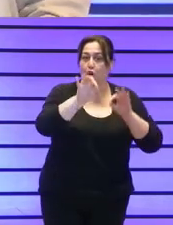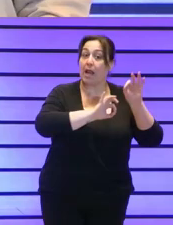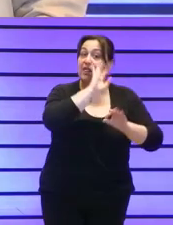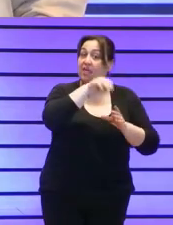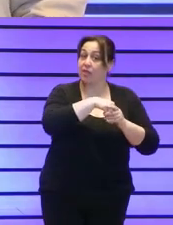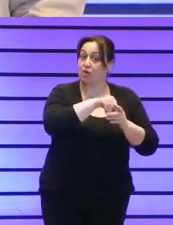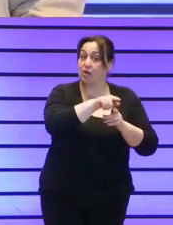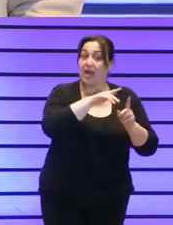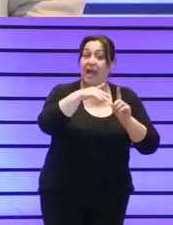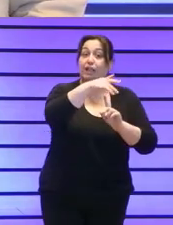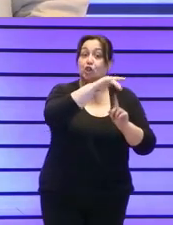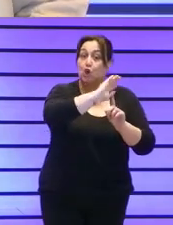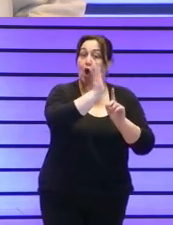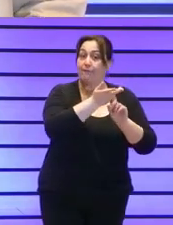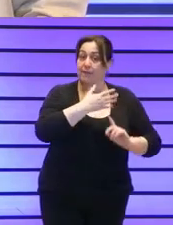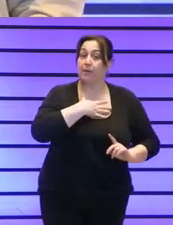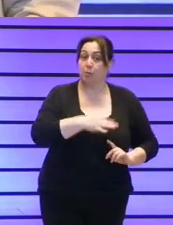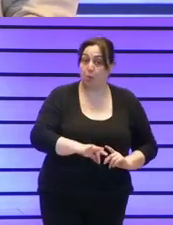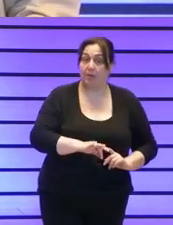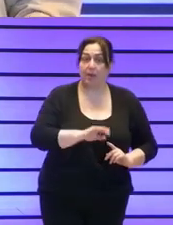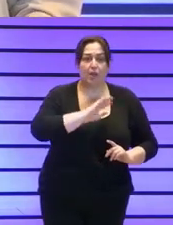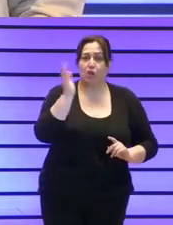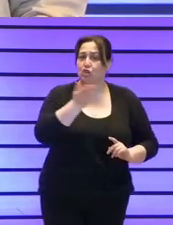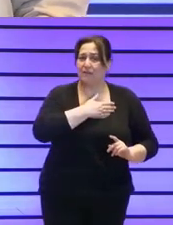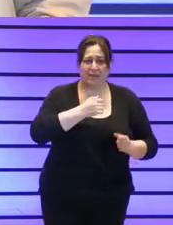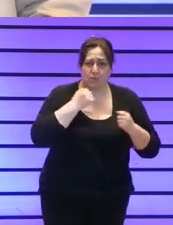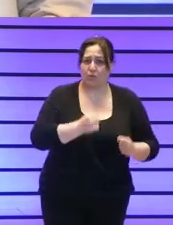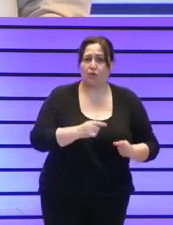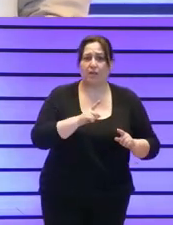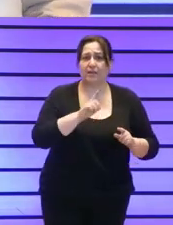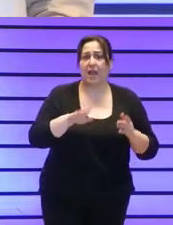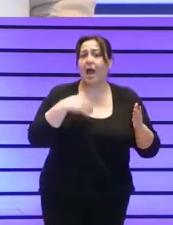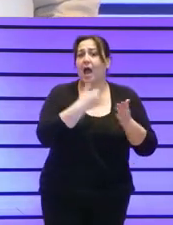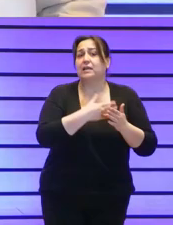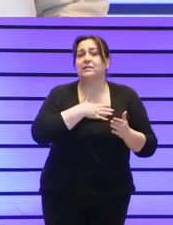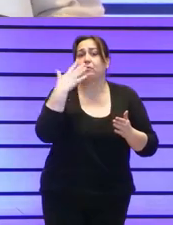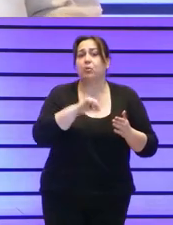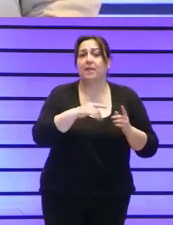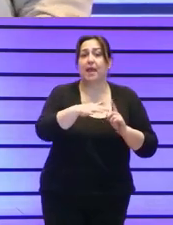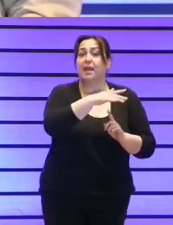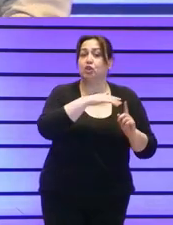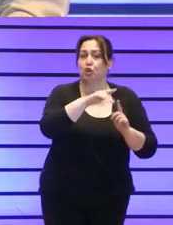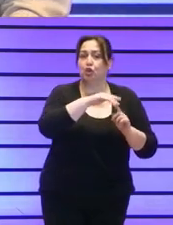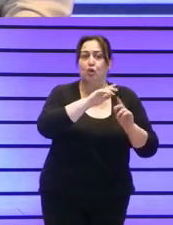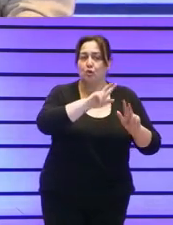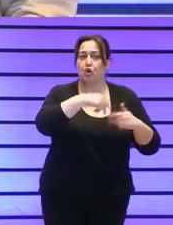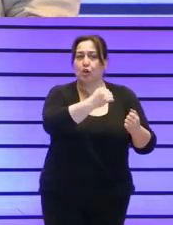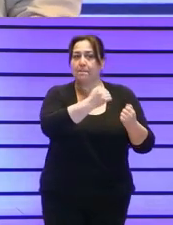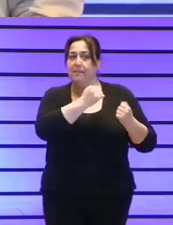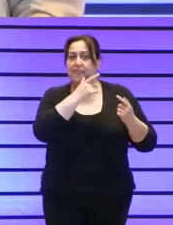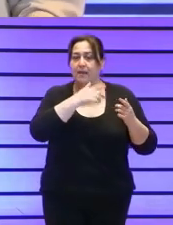el entorno nos afecta, y nos afecta de manera brutal hasta el punto de que puede que el entorno nos impida cumplir nuestra